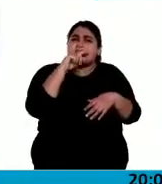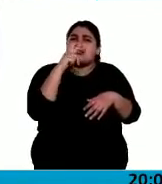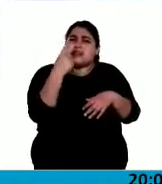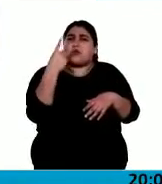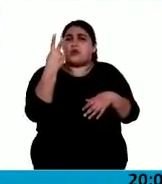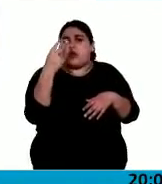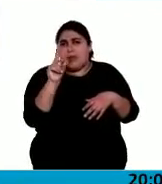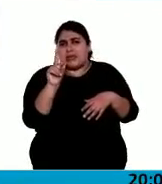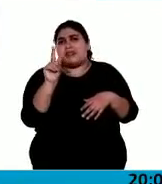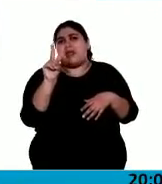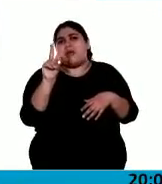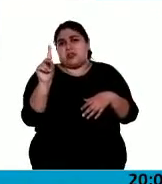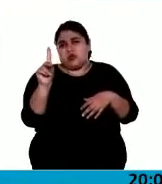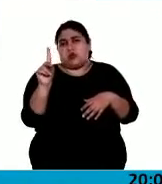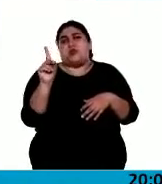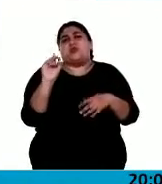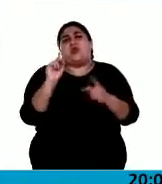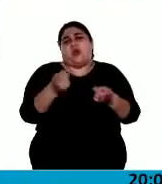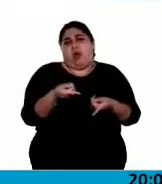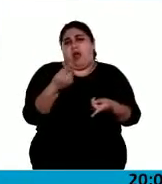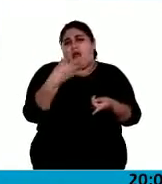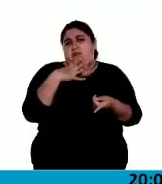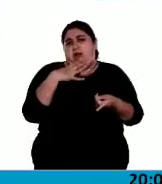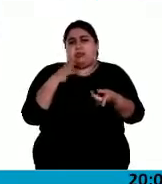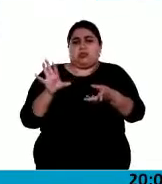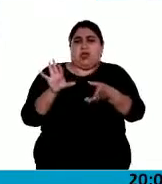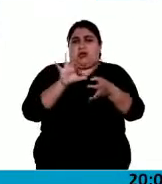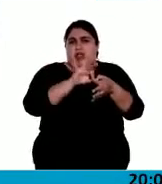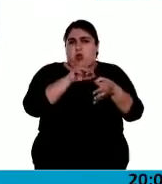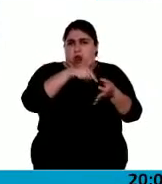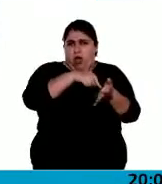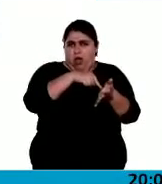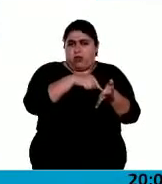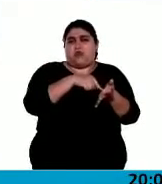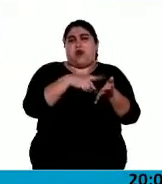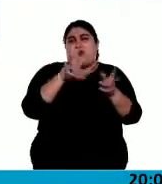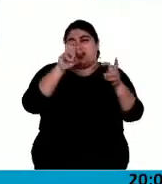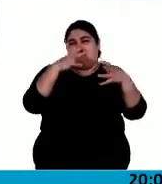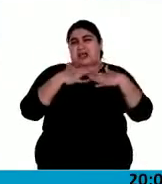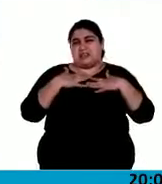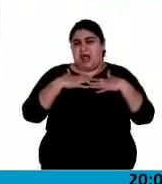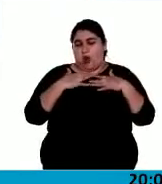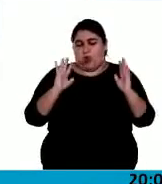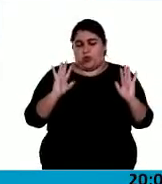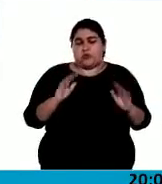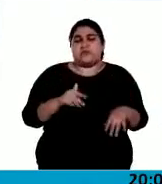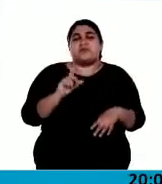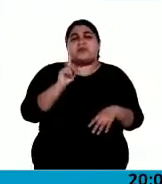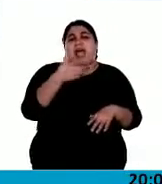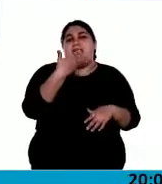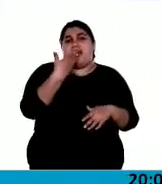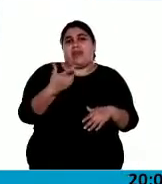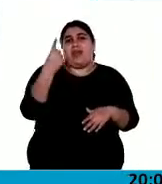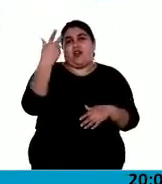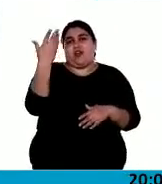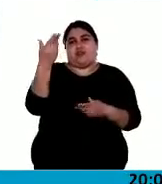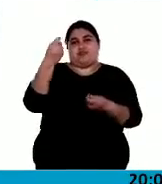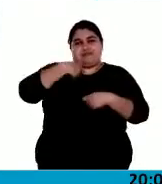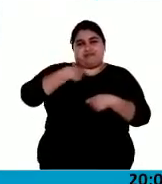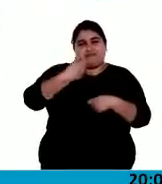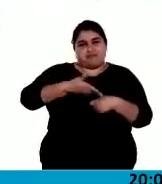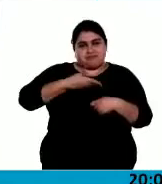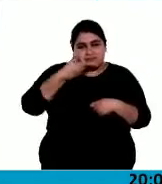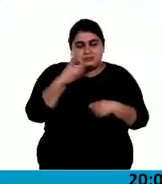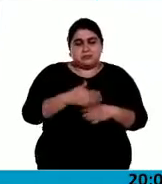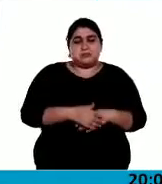3471-2021. Pero bueno, de todas maneras, están vinculados con el mismo tema que es el tema de la salud. Así que le agradezco el uso de la palabra.